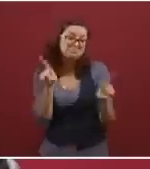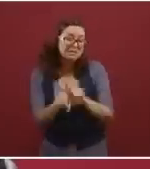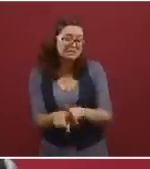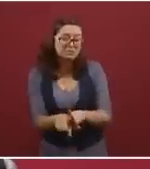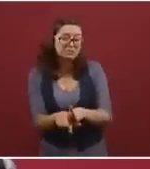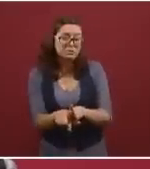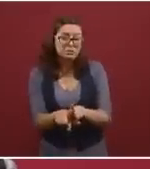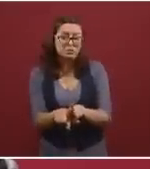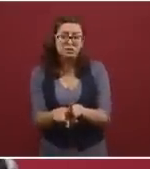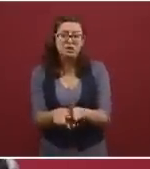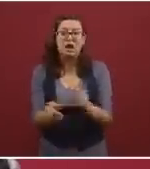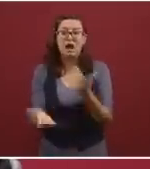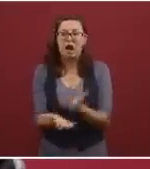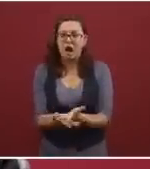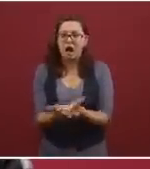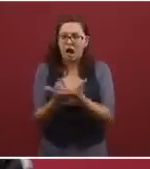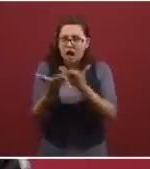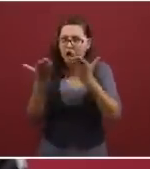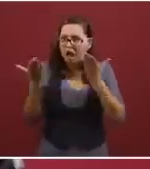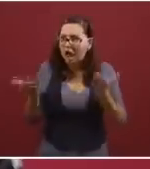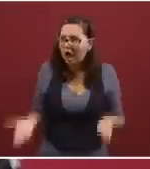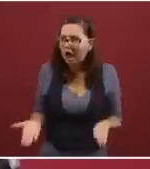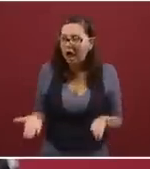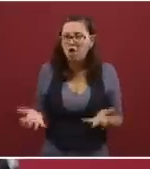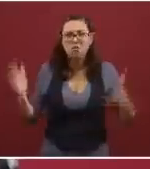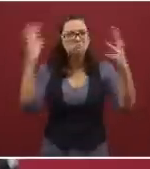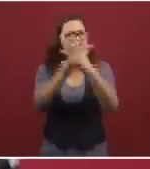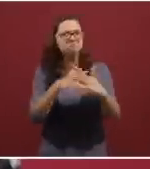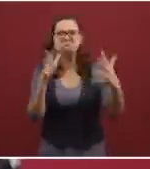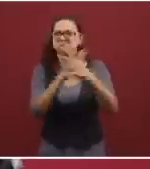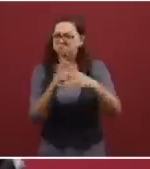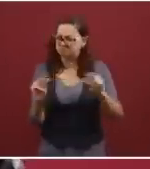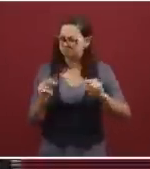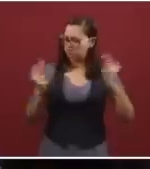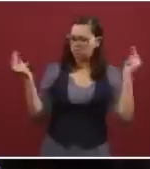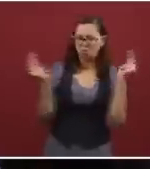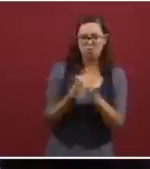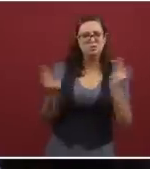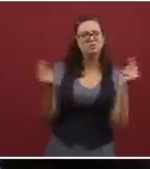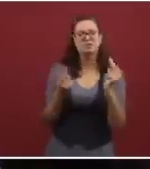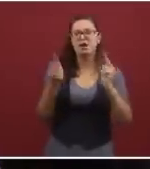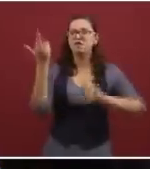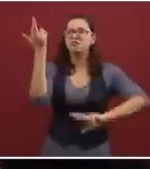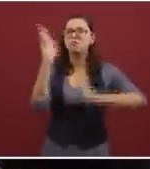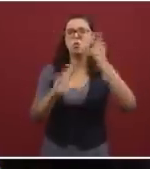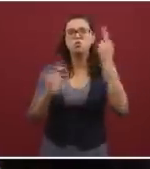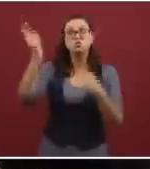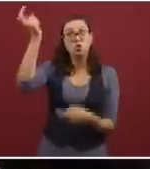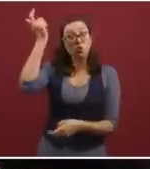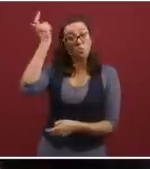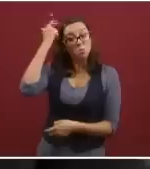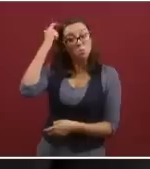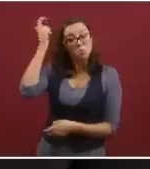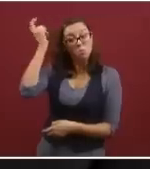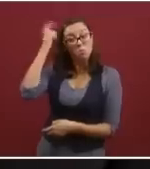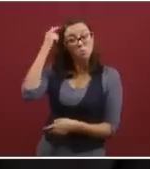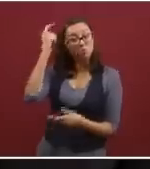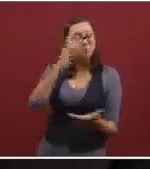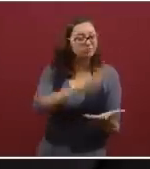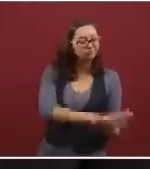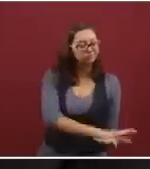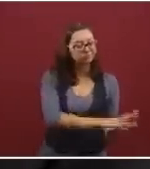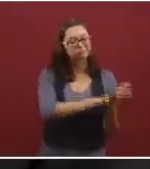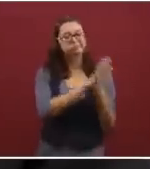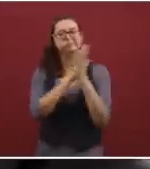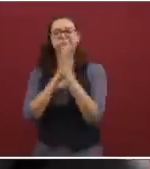Y esto que estamos viviendo ahora, sin violencia, por eso es una transformación, porque va